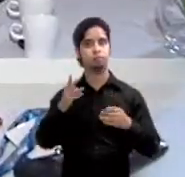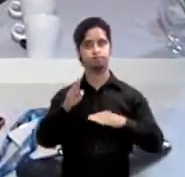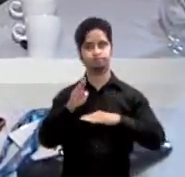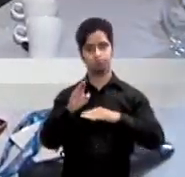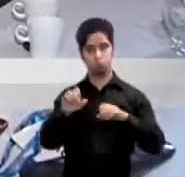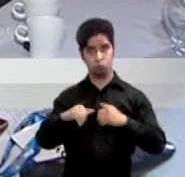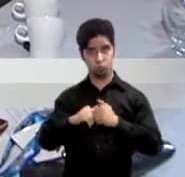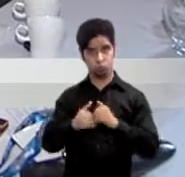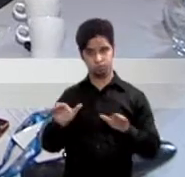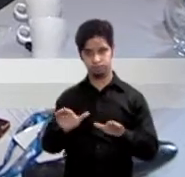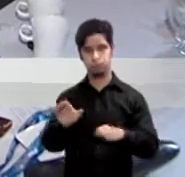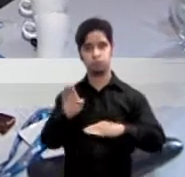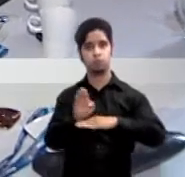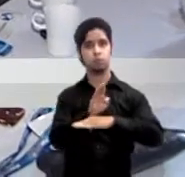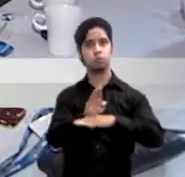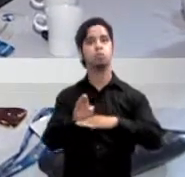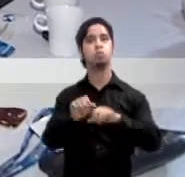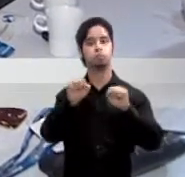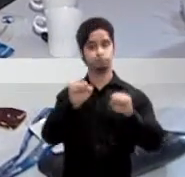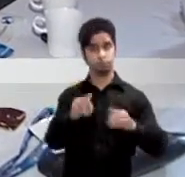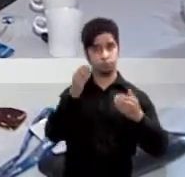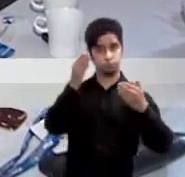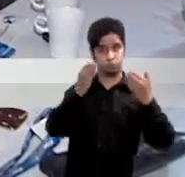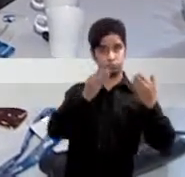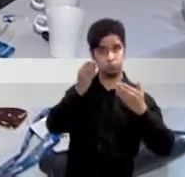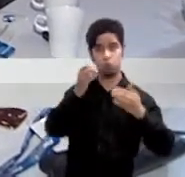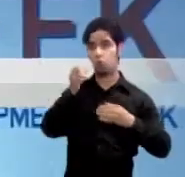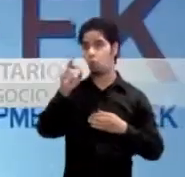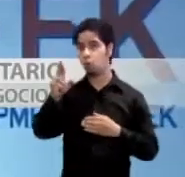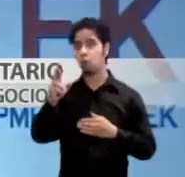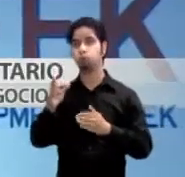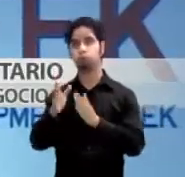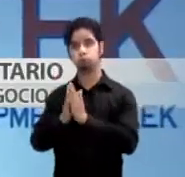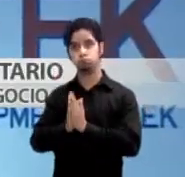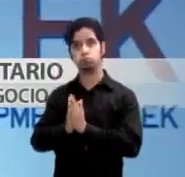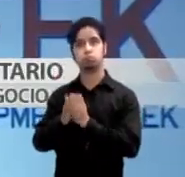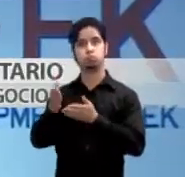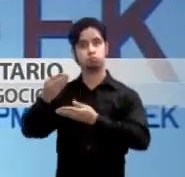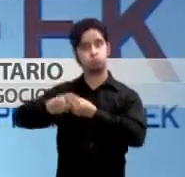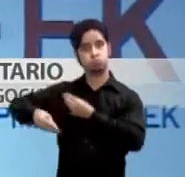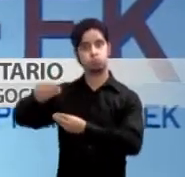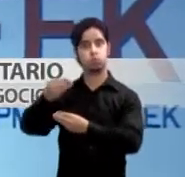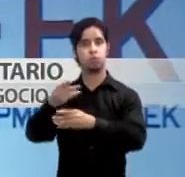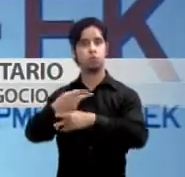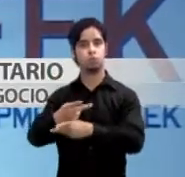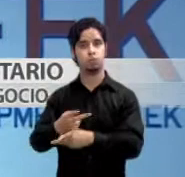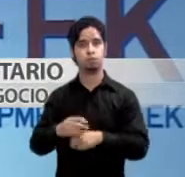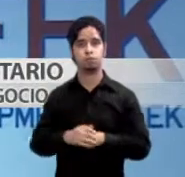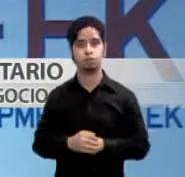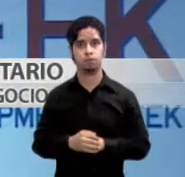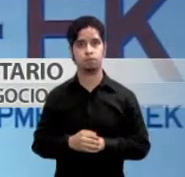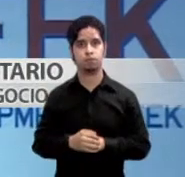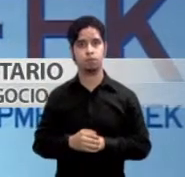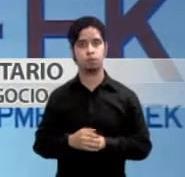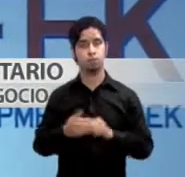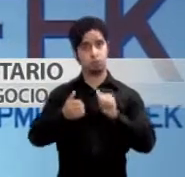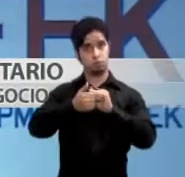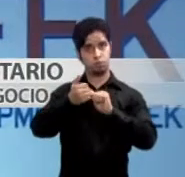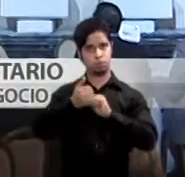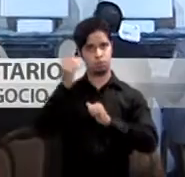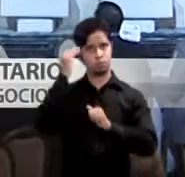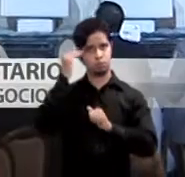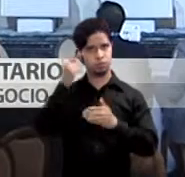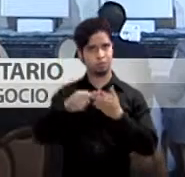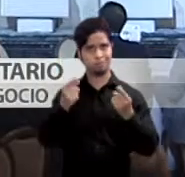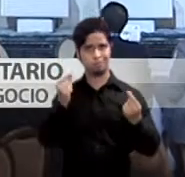negocios, tanto de servicios como oferta y demanda de productos. La mayoría de los empresarios ya saben dónde se encuentran y